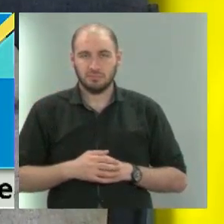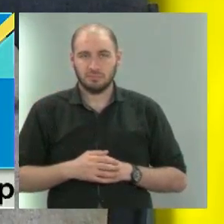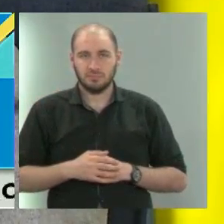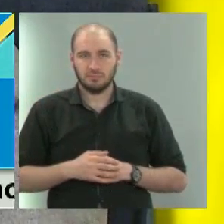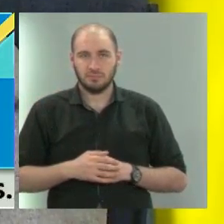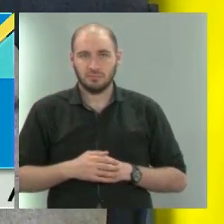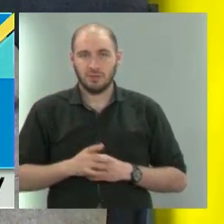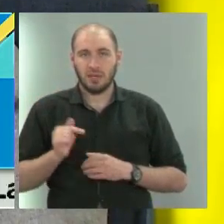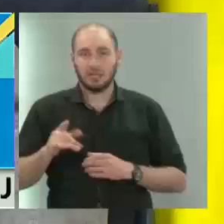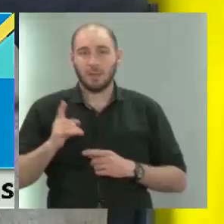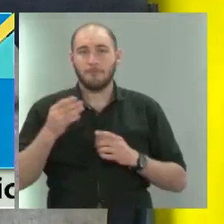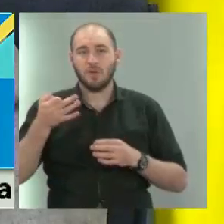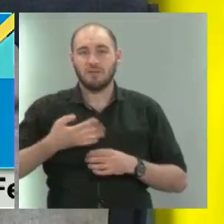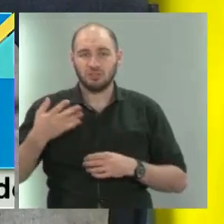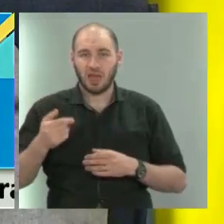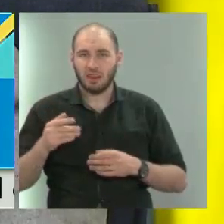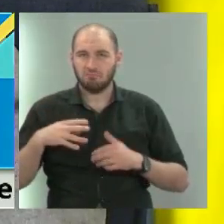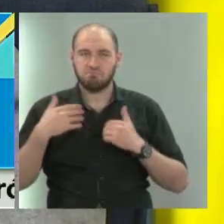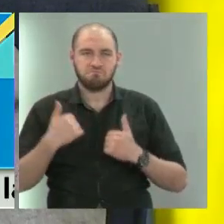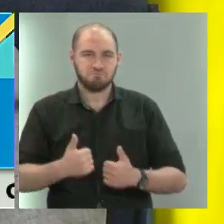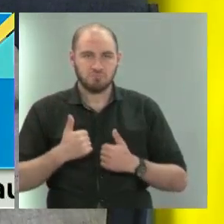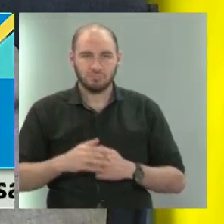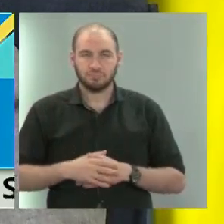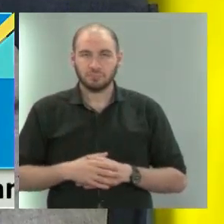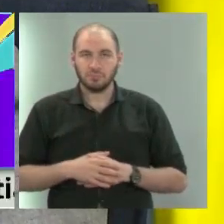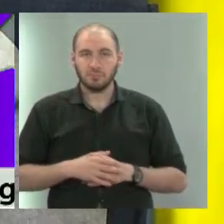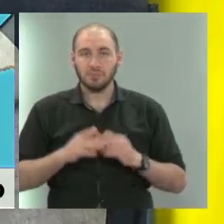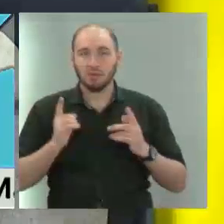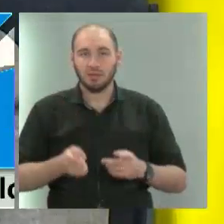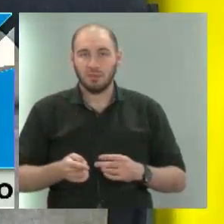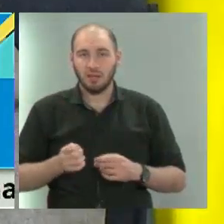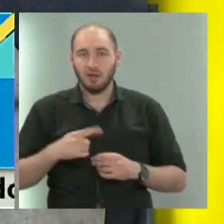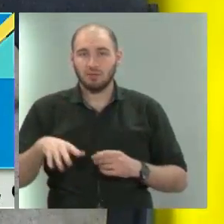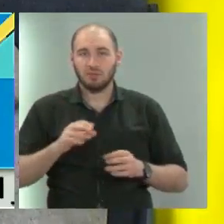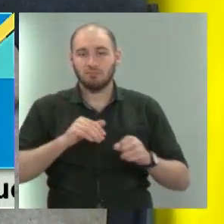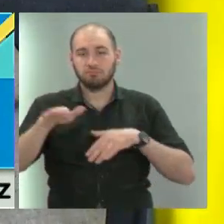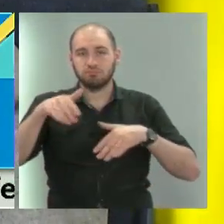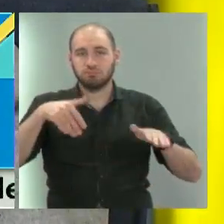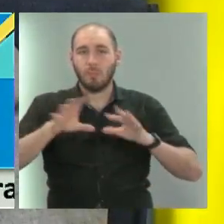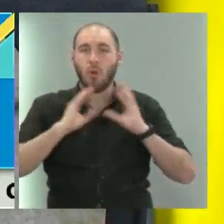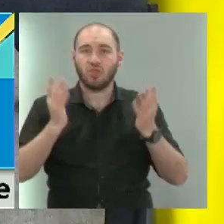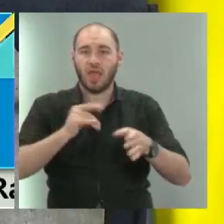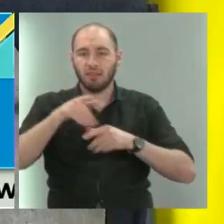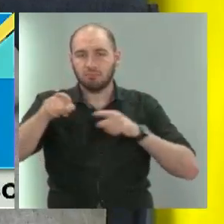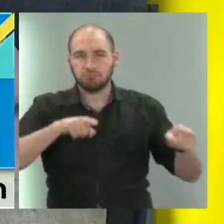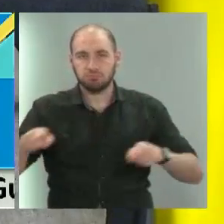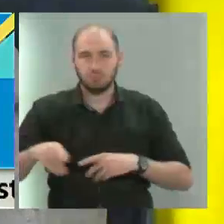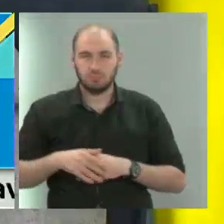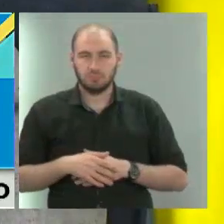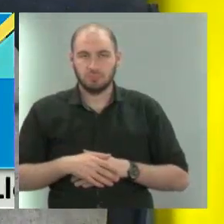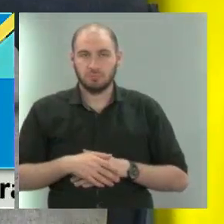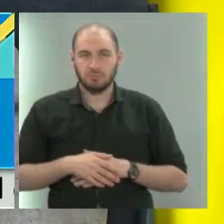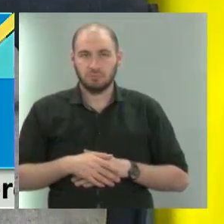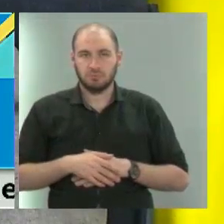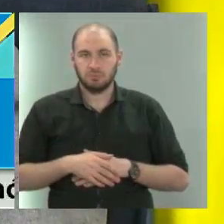precisamente estos profesionales exitosos, que hasta incluso los tenemos diseminados por el mundo, son los